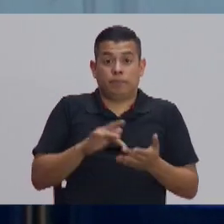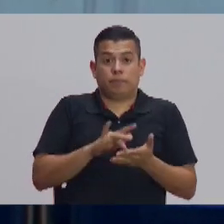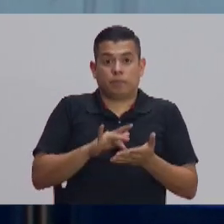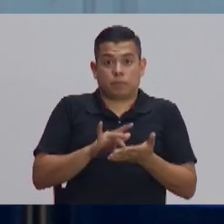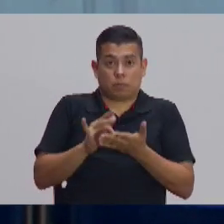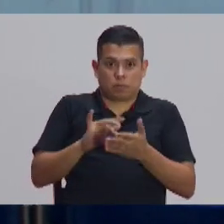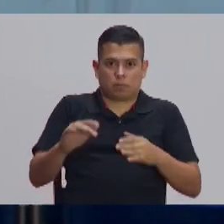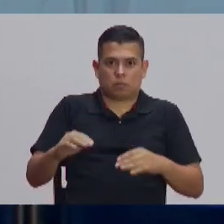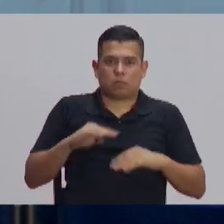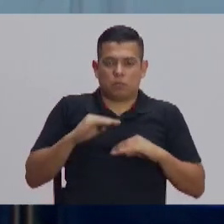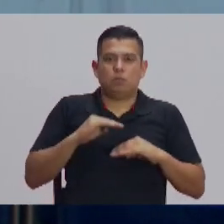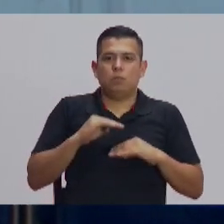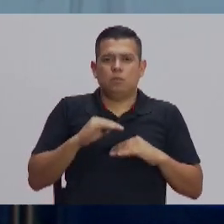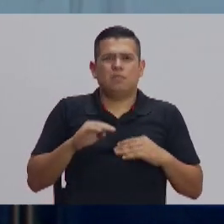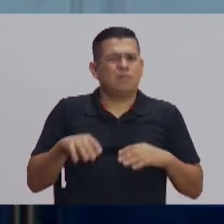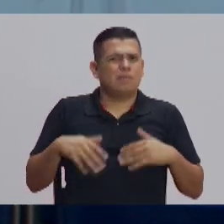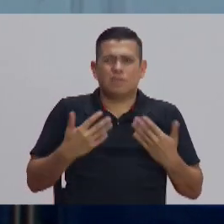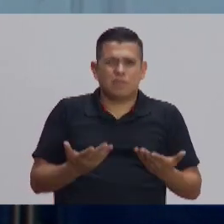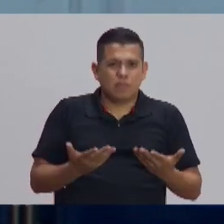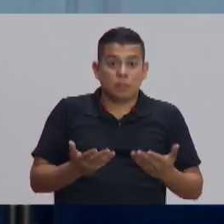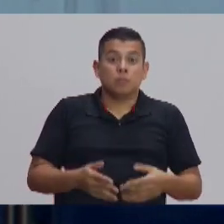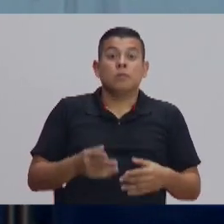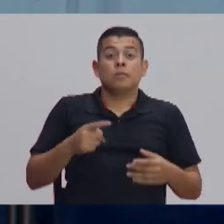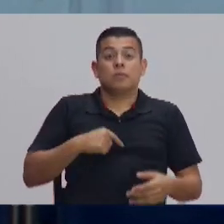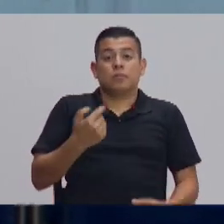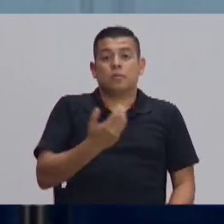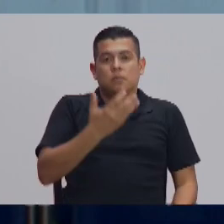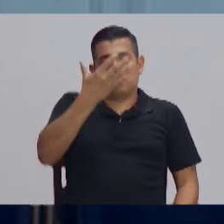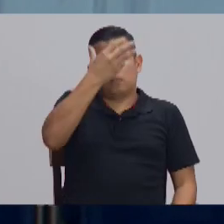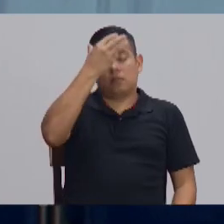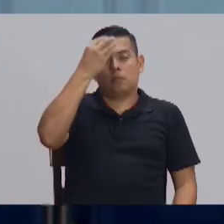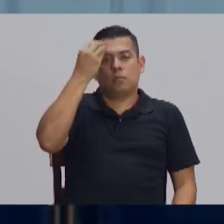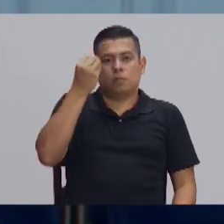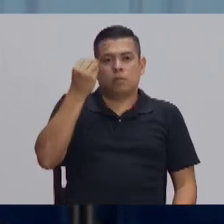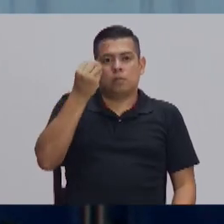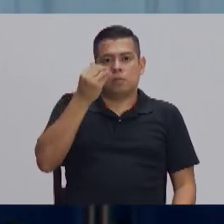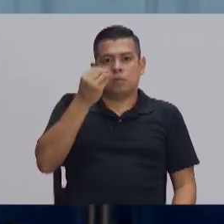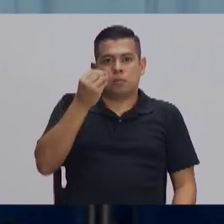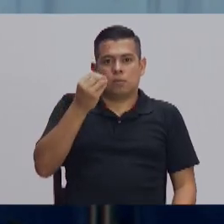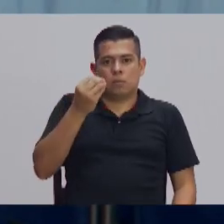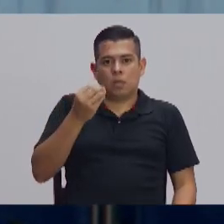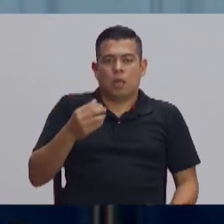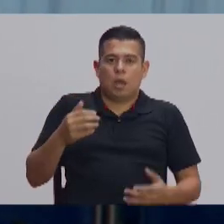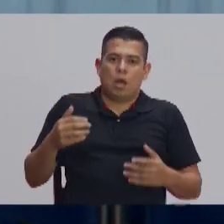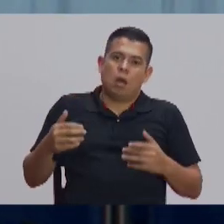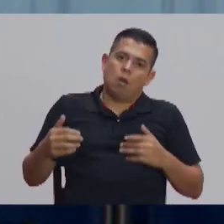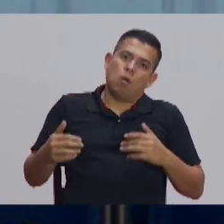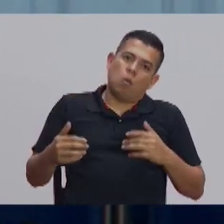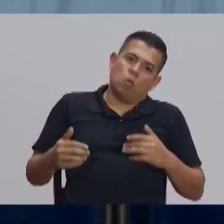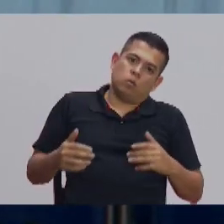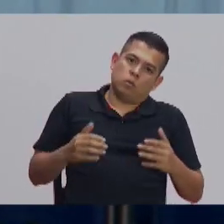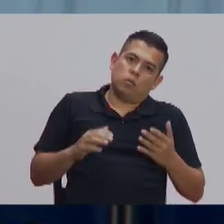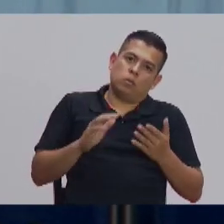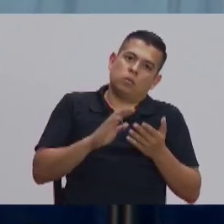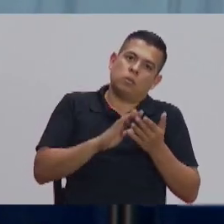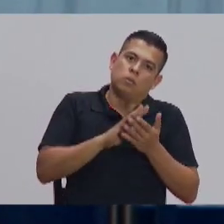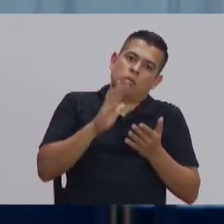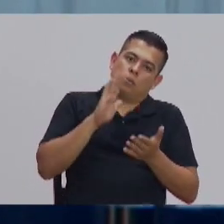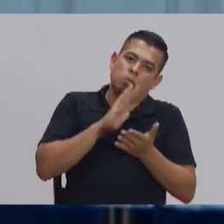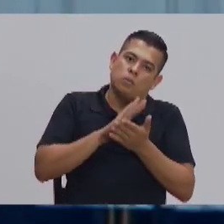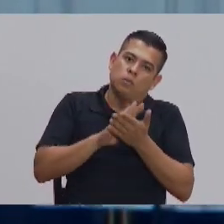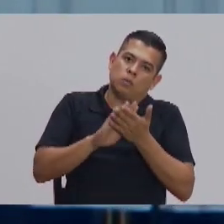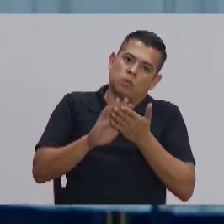y porque nos estancamos porque se nos olvidó ocuparnos del espíritu